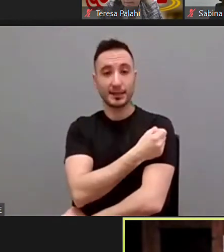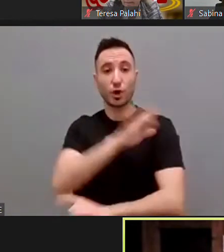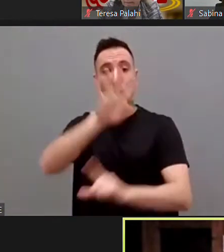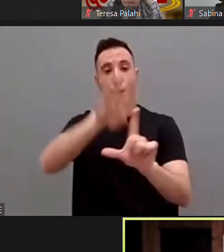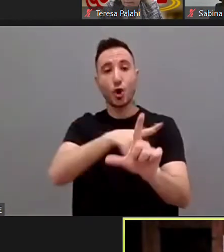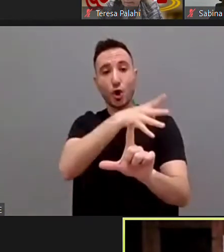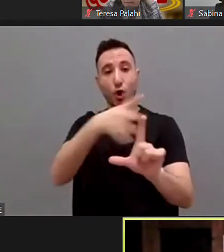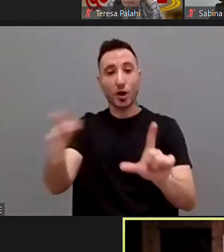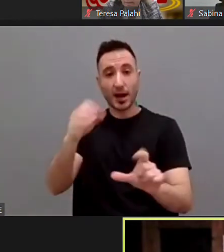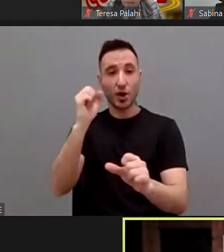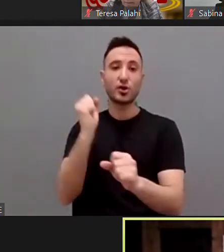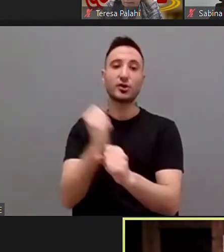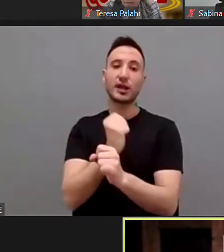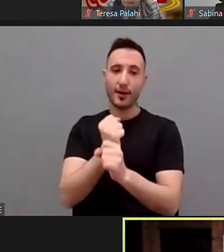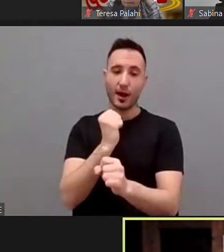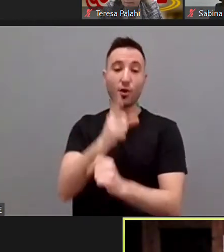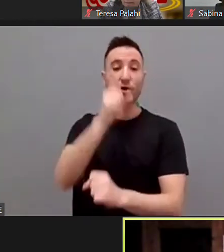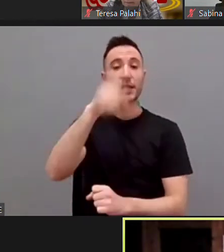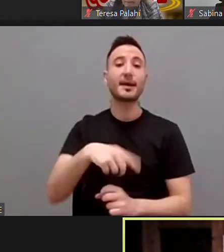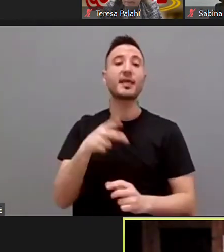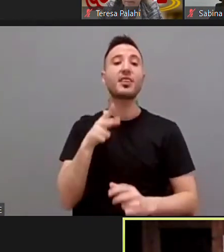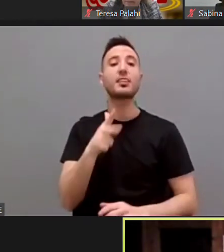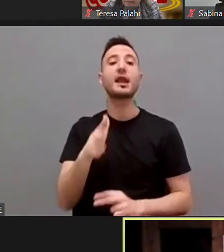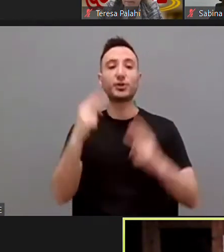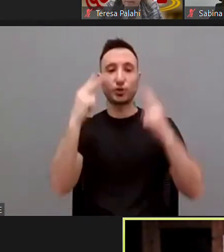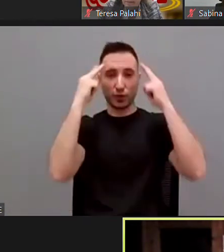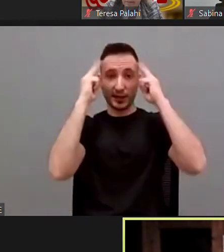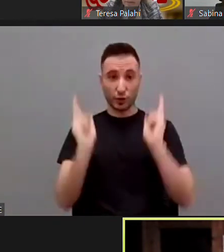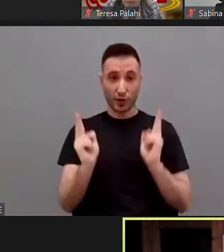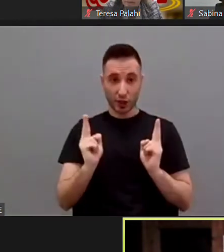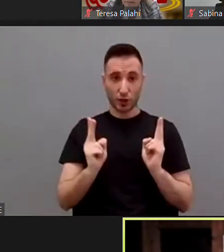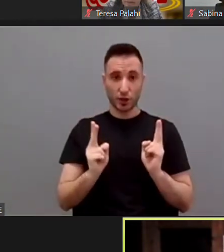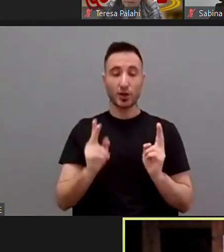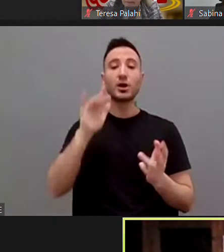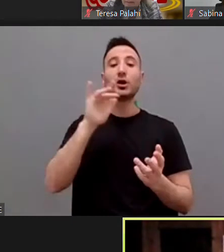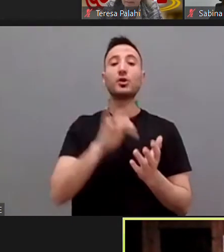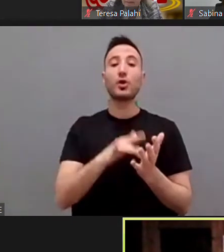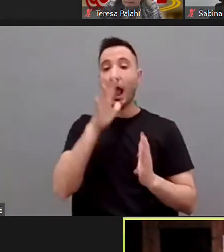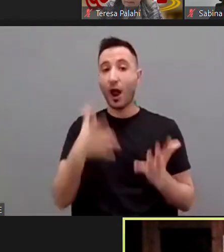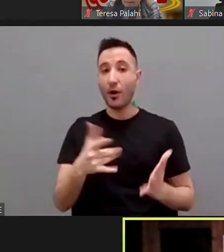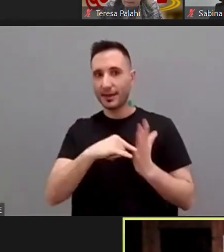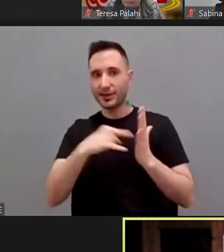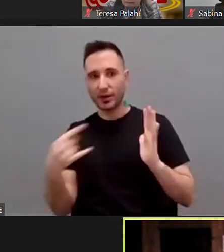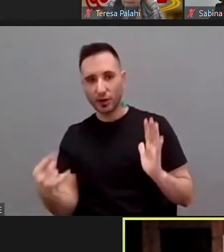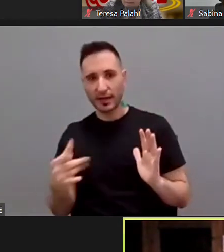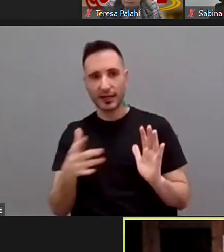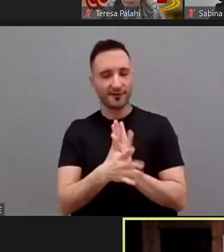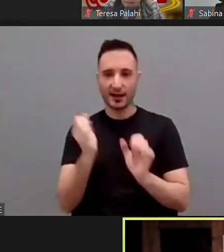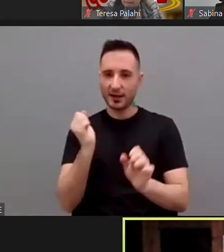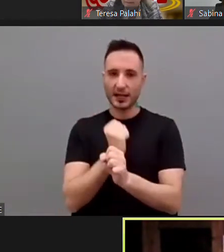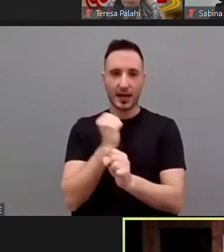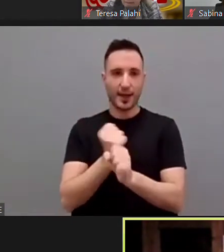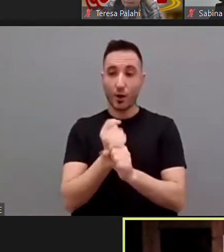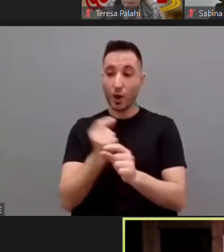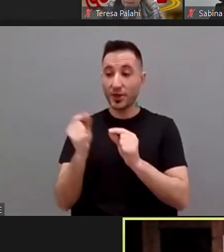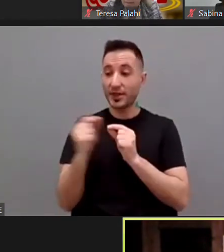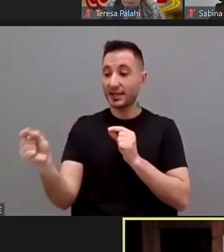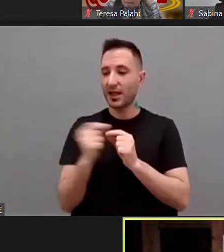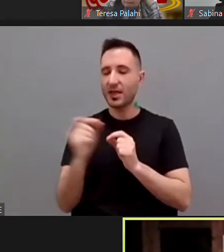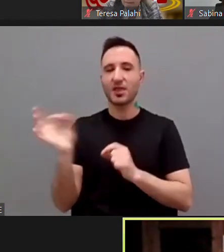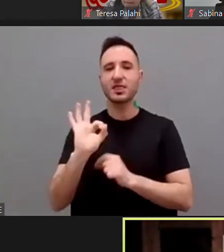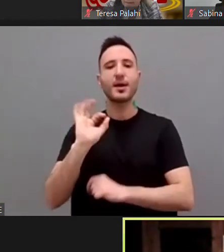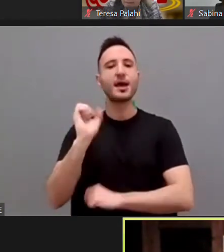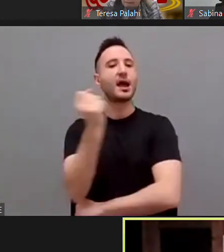la desconexión, que es bastante importante actualmente con los medios tecnológicos. Es decir, el trabajo a distancia debe llevar un